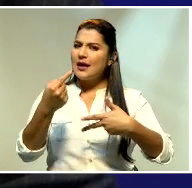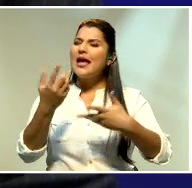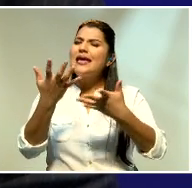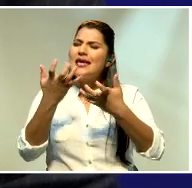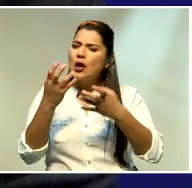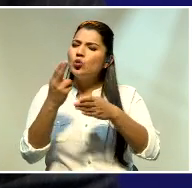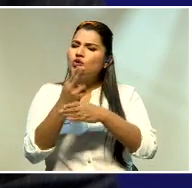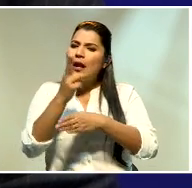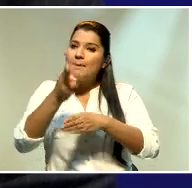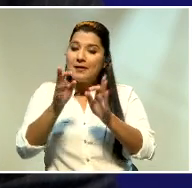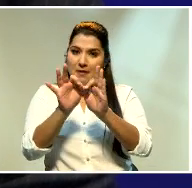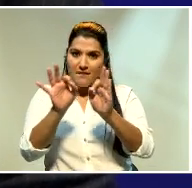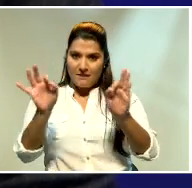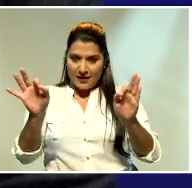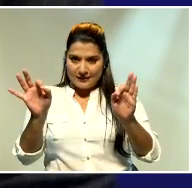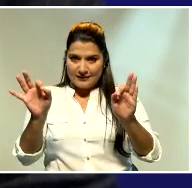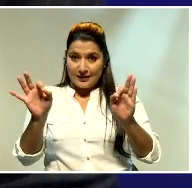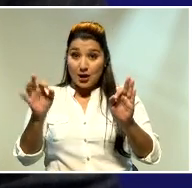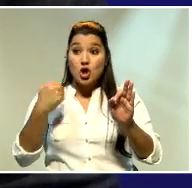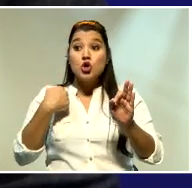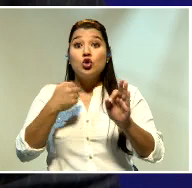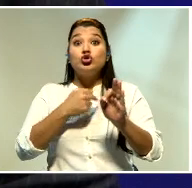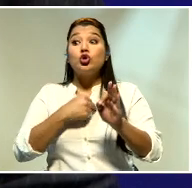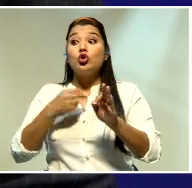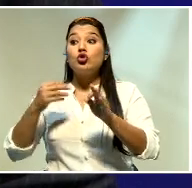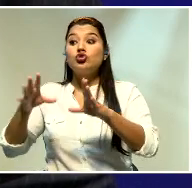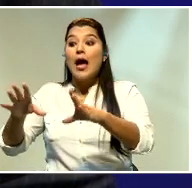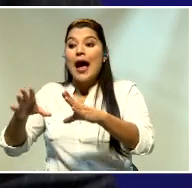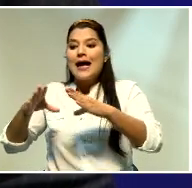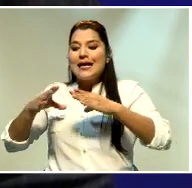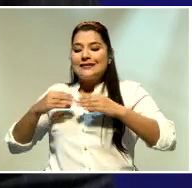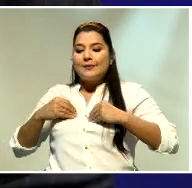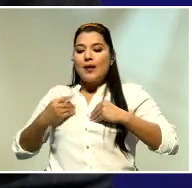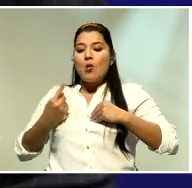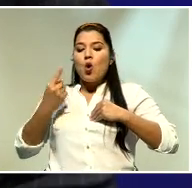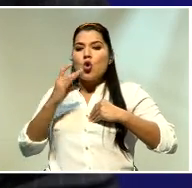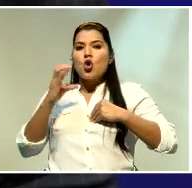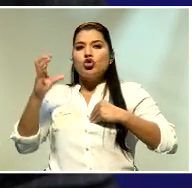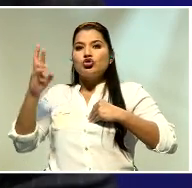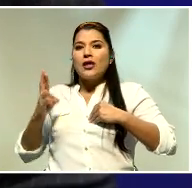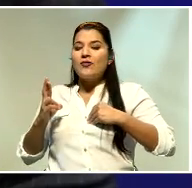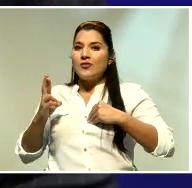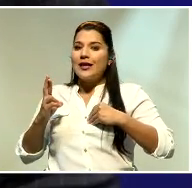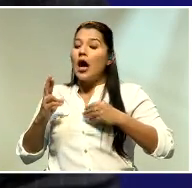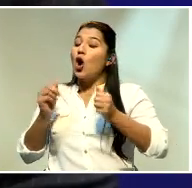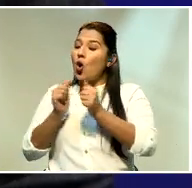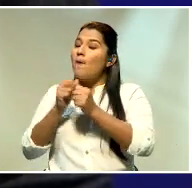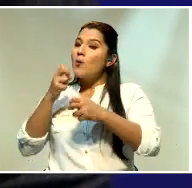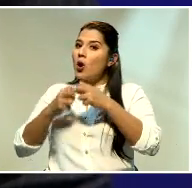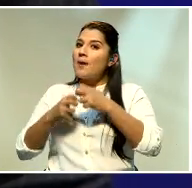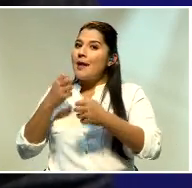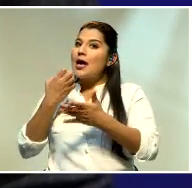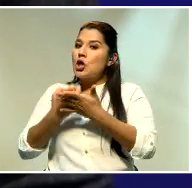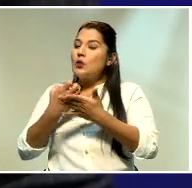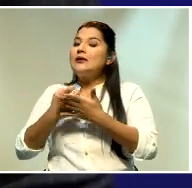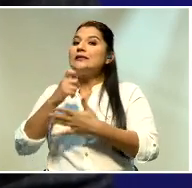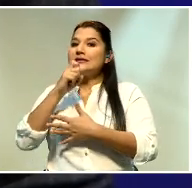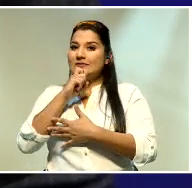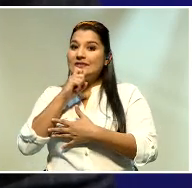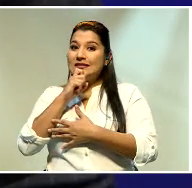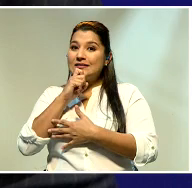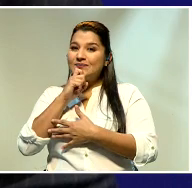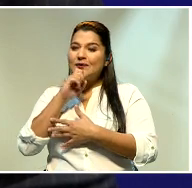que recibimos un país hipotecado. Y quiero profundizar porque vi las reacciones frente a eso y creo que tal